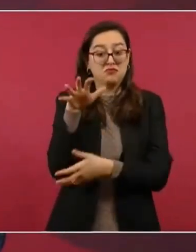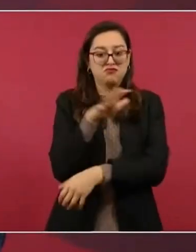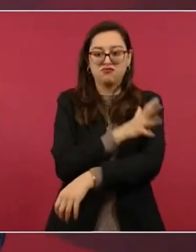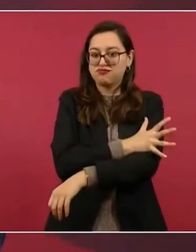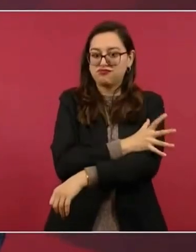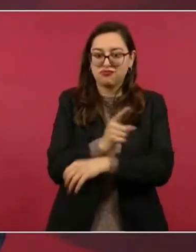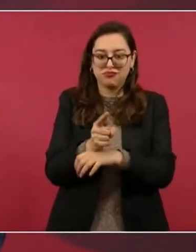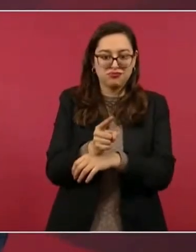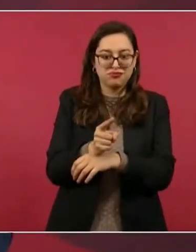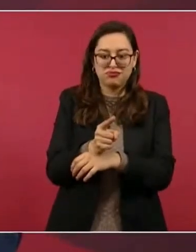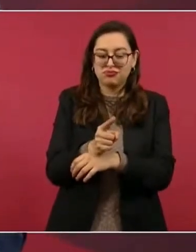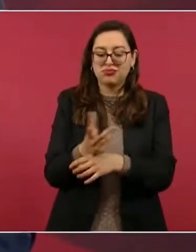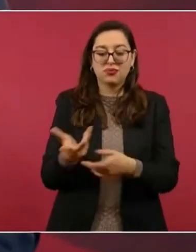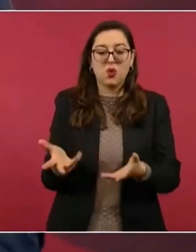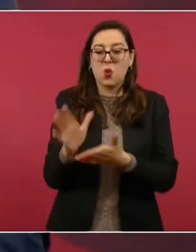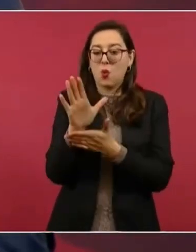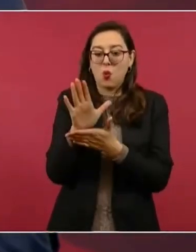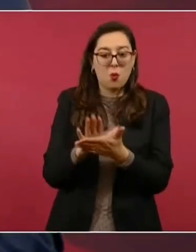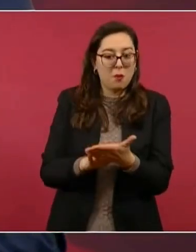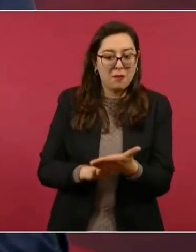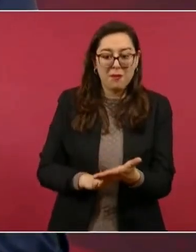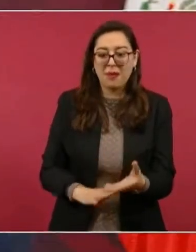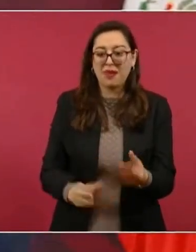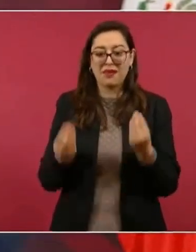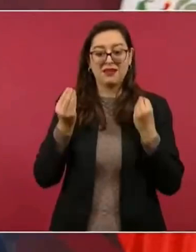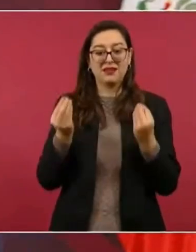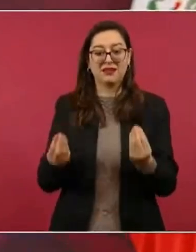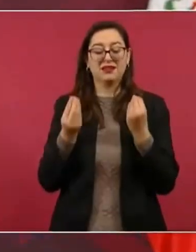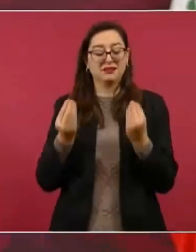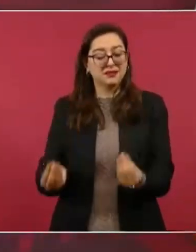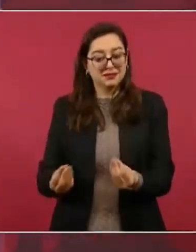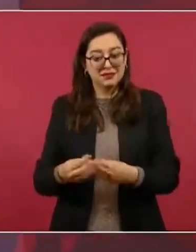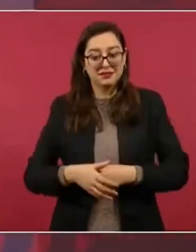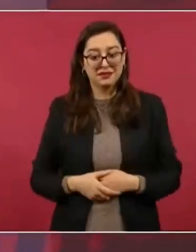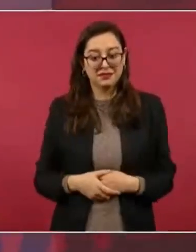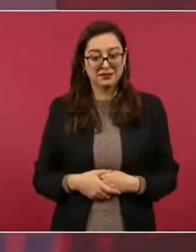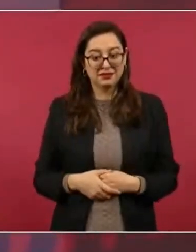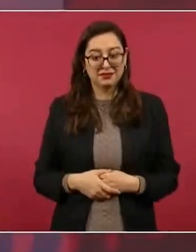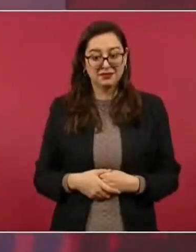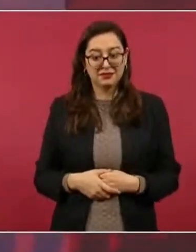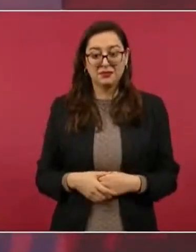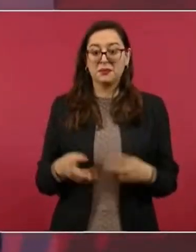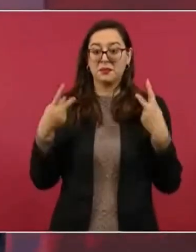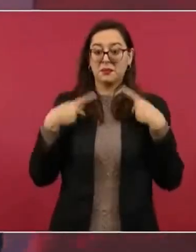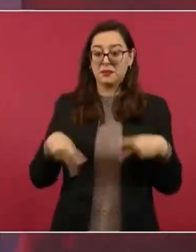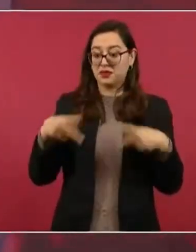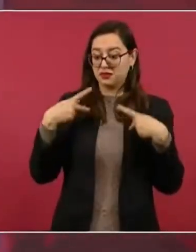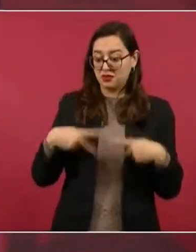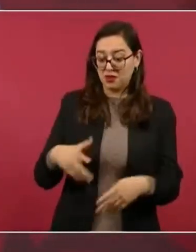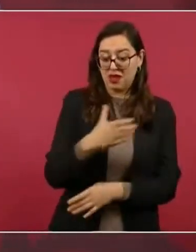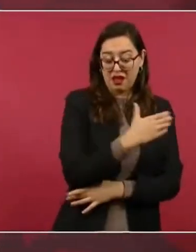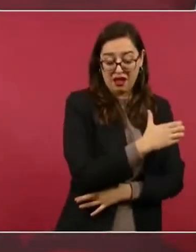humilde. Antes la gente sembraba su maíz,